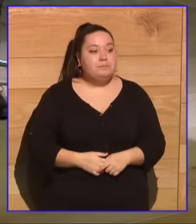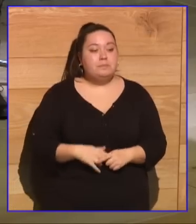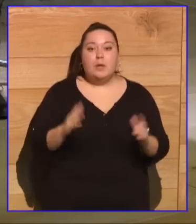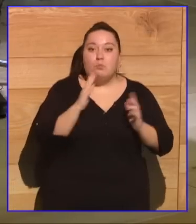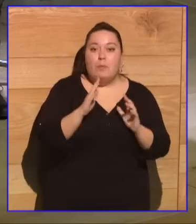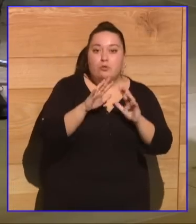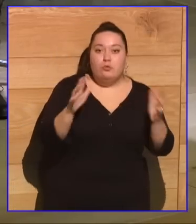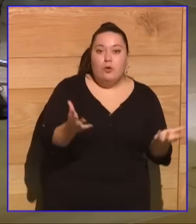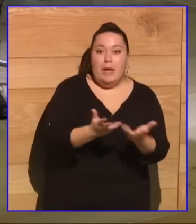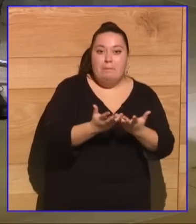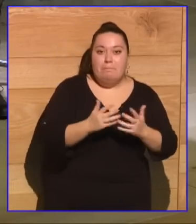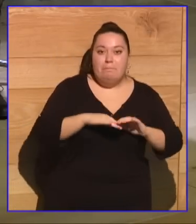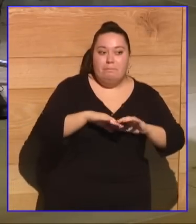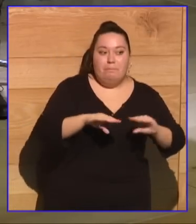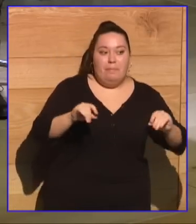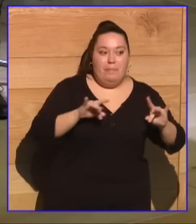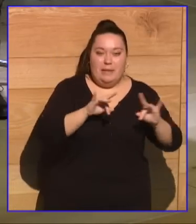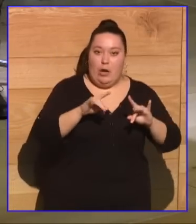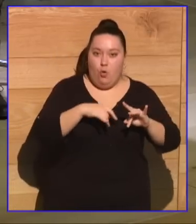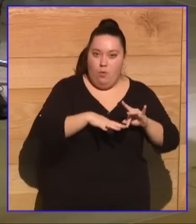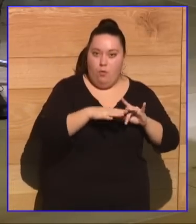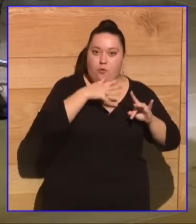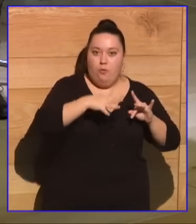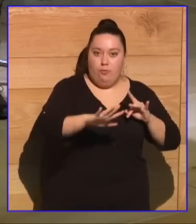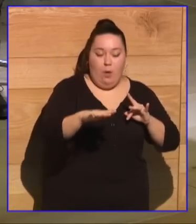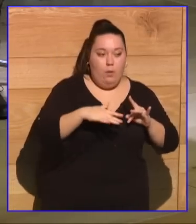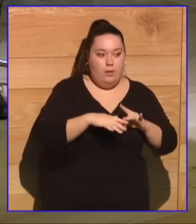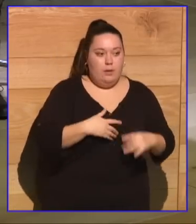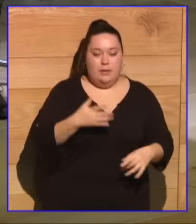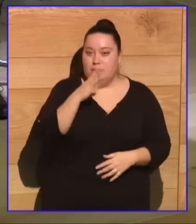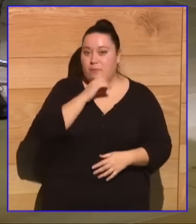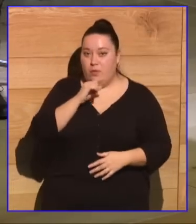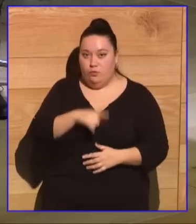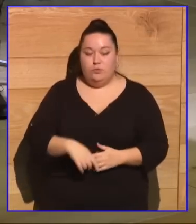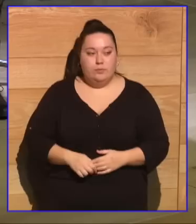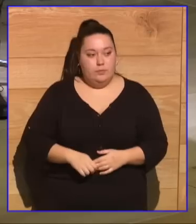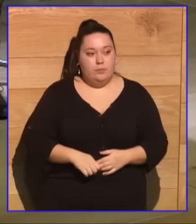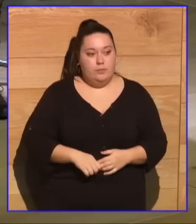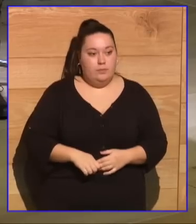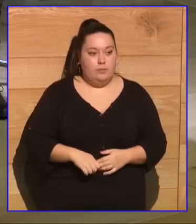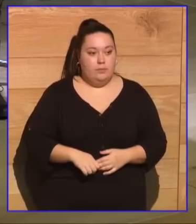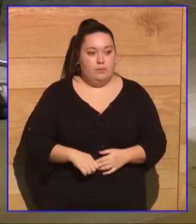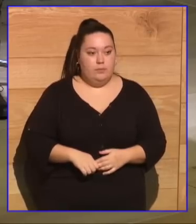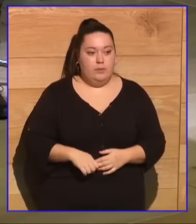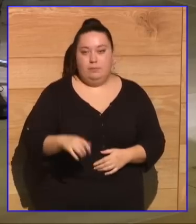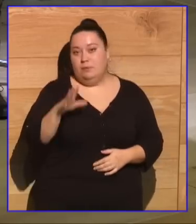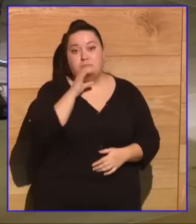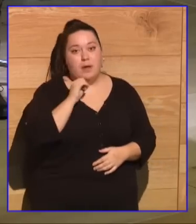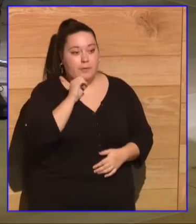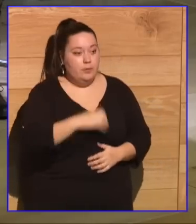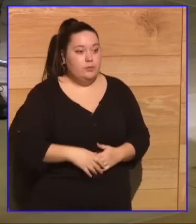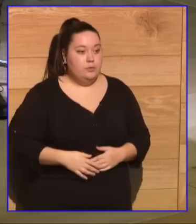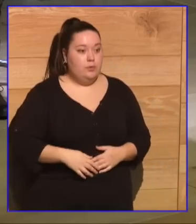con traje y Bueno, corbata... eso es para las personas perfeccionistas como yo, digo, pero es precioso, pero digo, joder, qué sucio es. Pero plásticamente es maravilloso. Es maravilloso. ¿no? Claro,